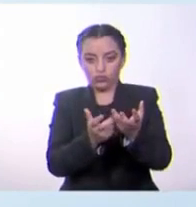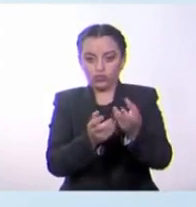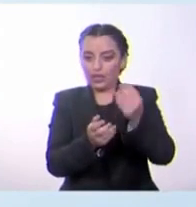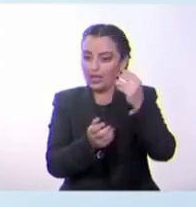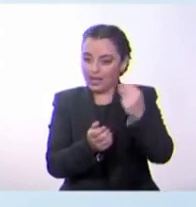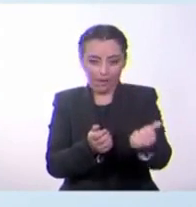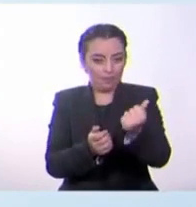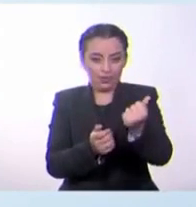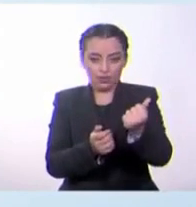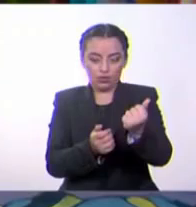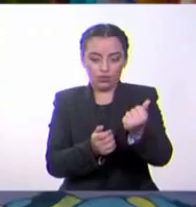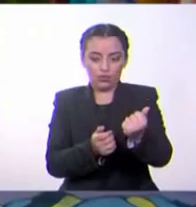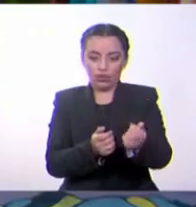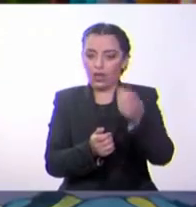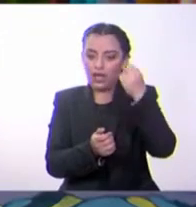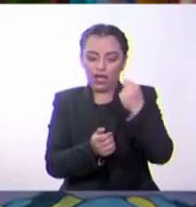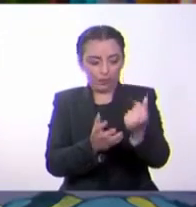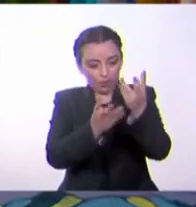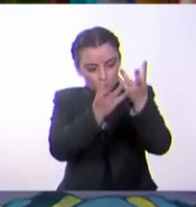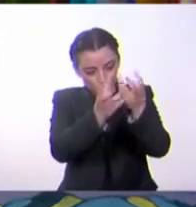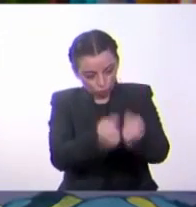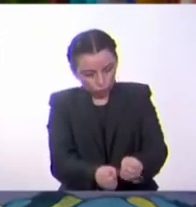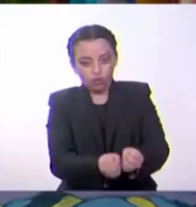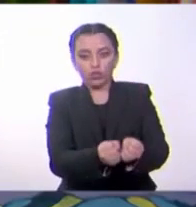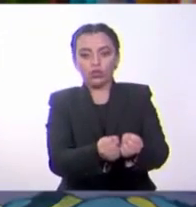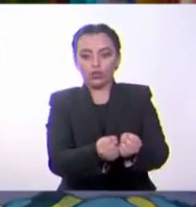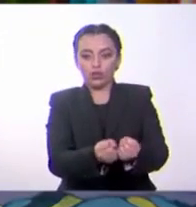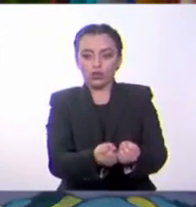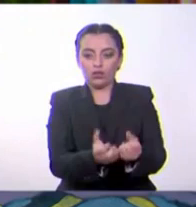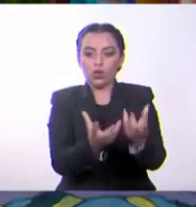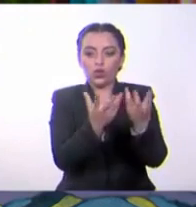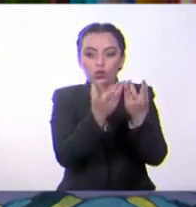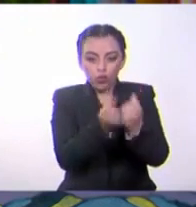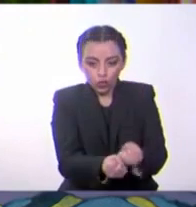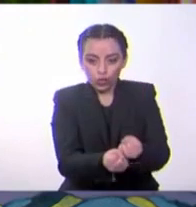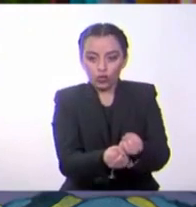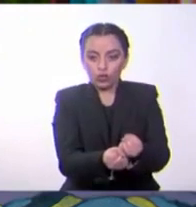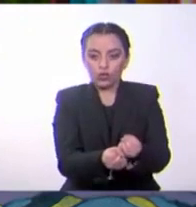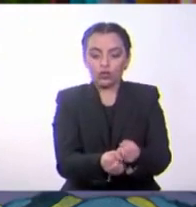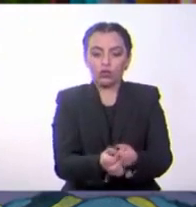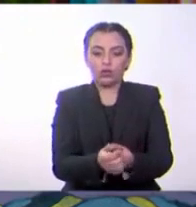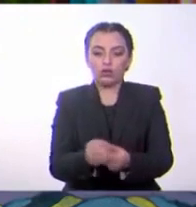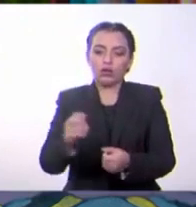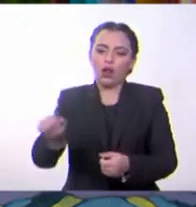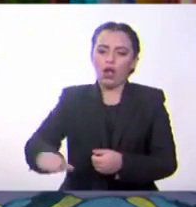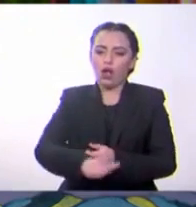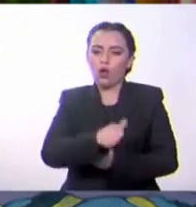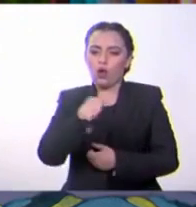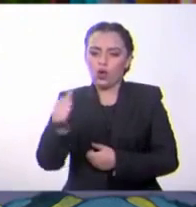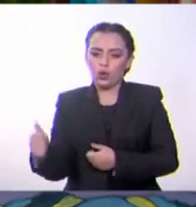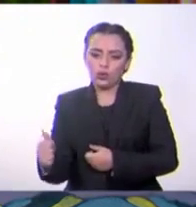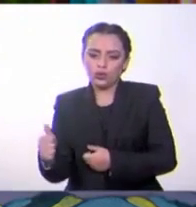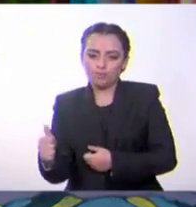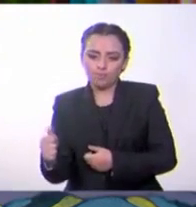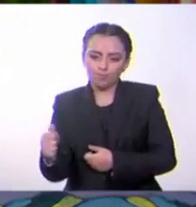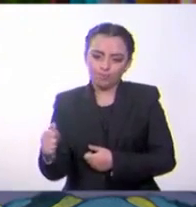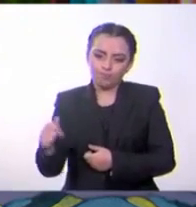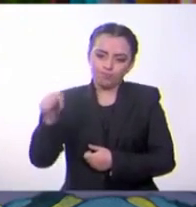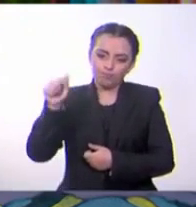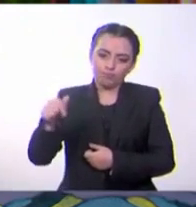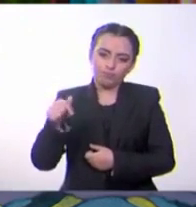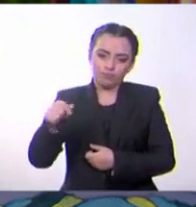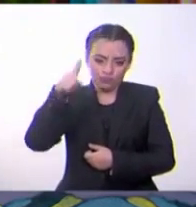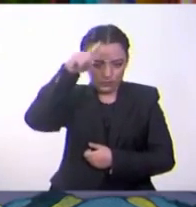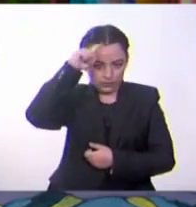La filtración es casi inmediata. Muy bien. Ahora veamos cómo se da la filtración en el suelo